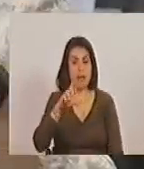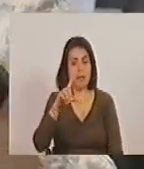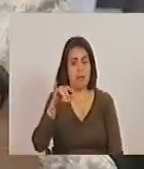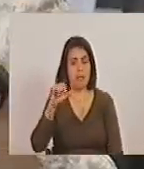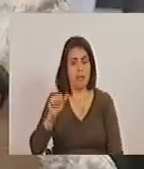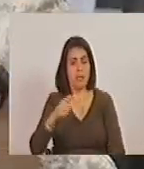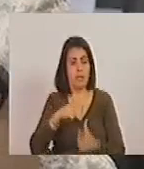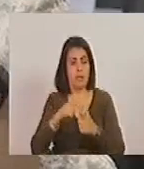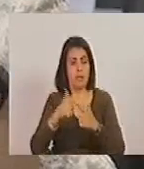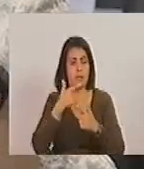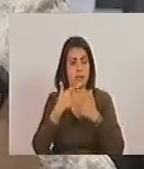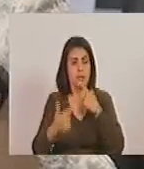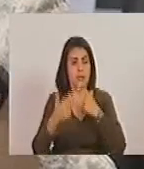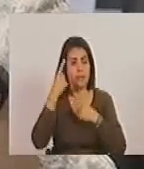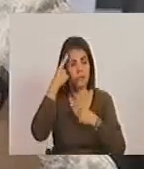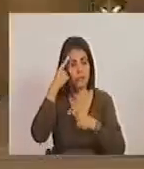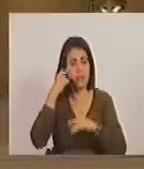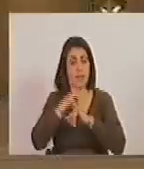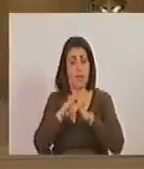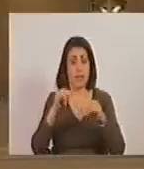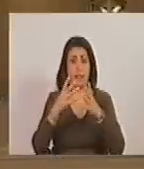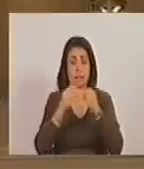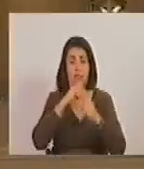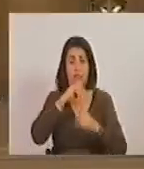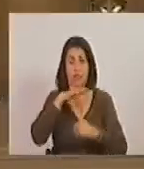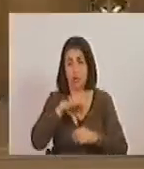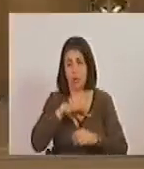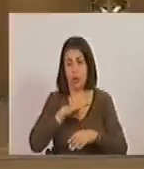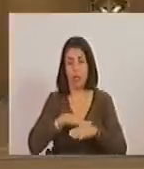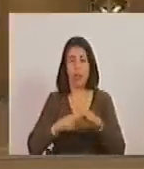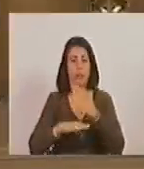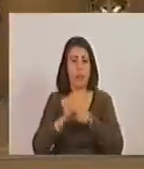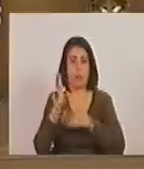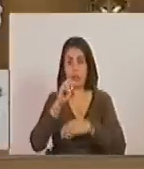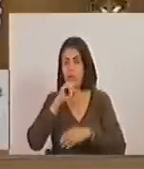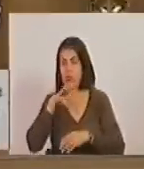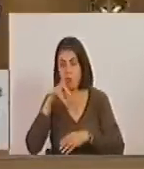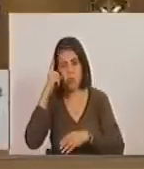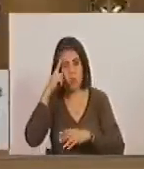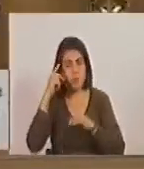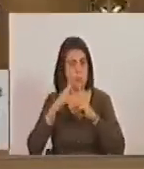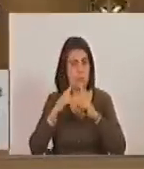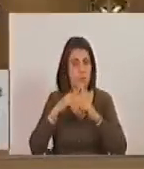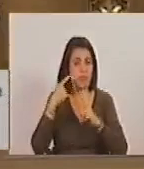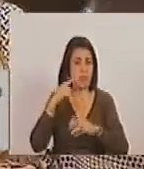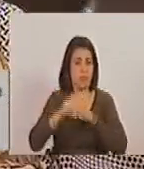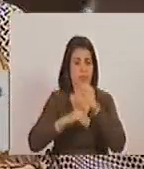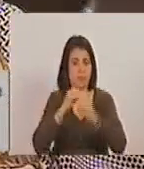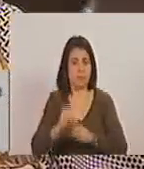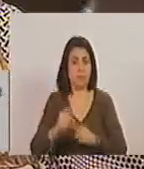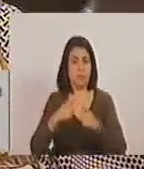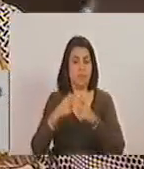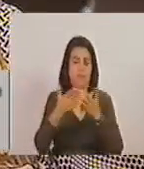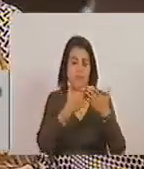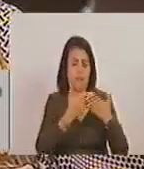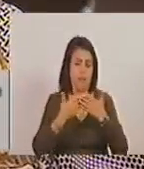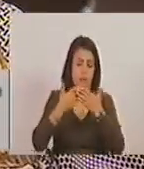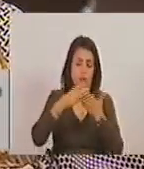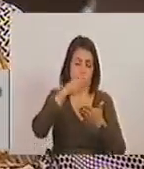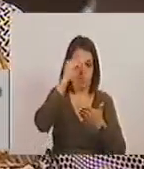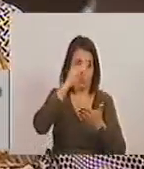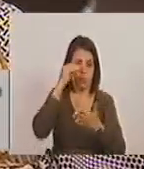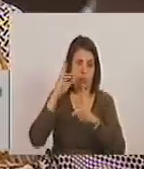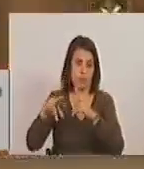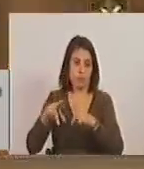Río Chico, eso se lo saben, aquí hay bastantes historiadores. Y los que no son historiadores, hemos tenido que esforzarnos por estudiar. Yo ahorita estoy en la